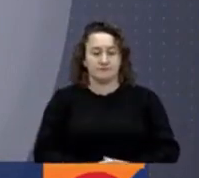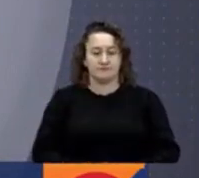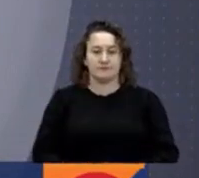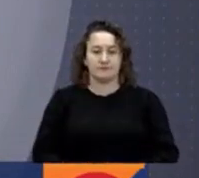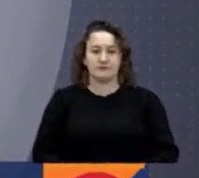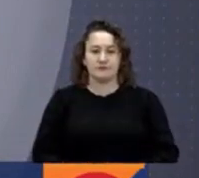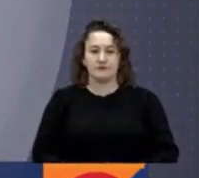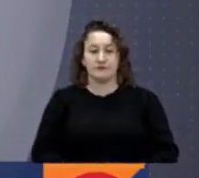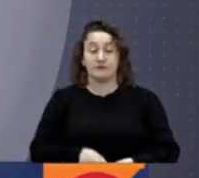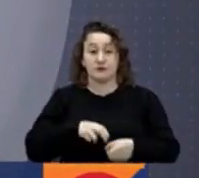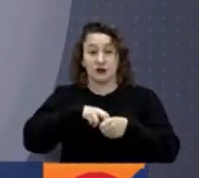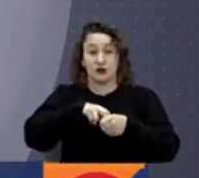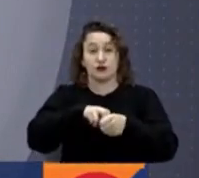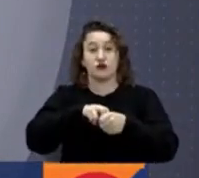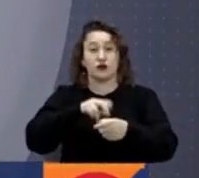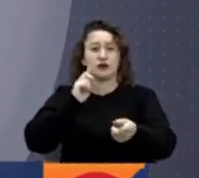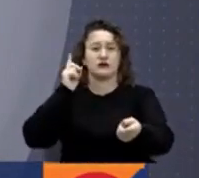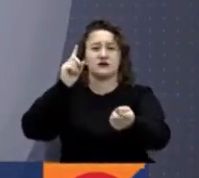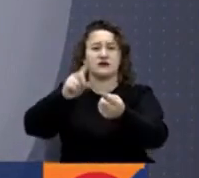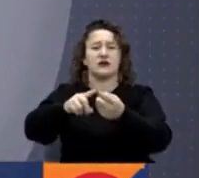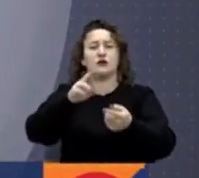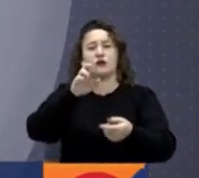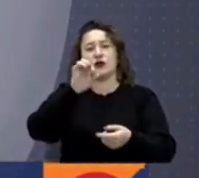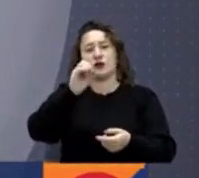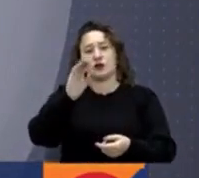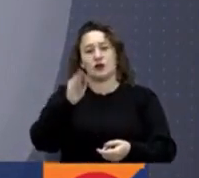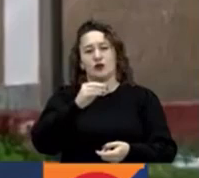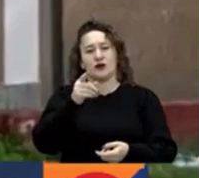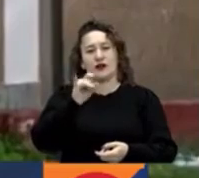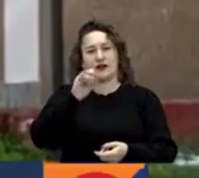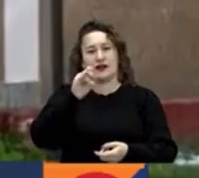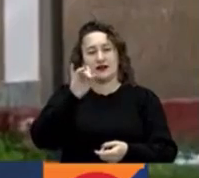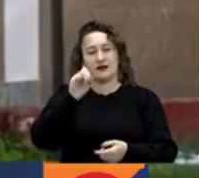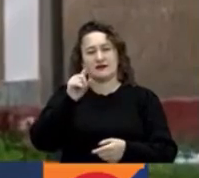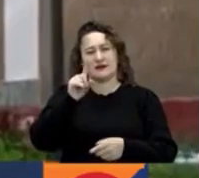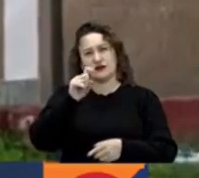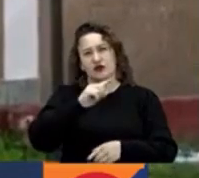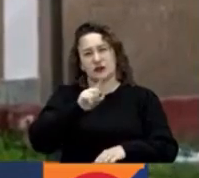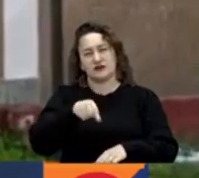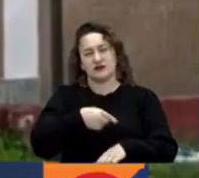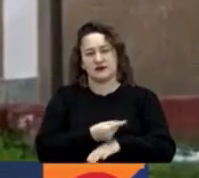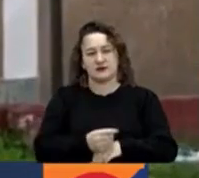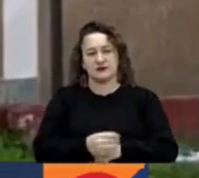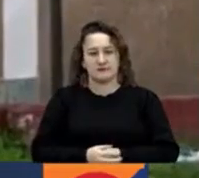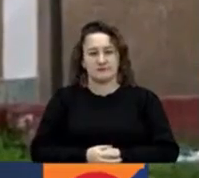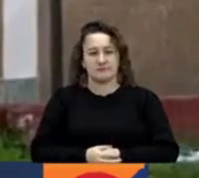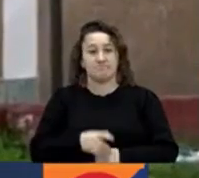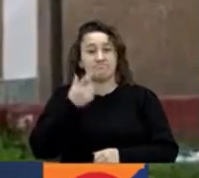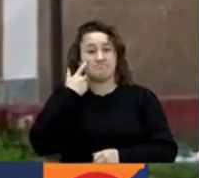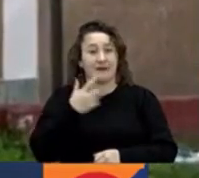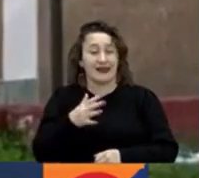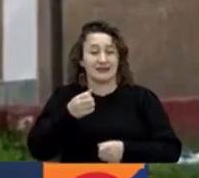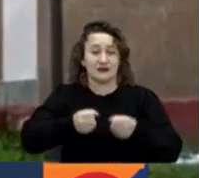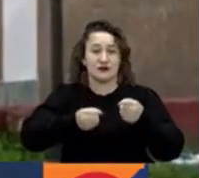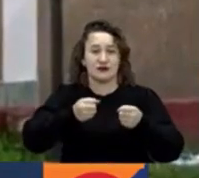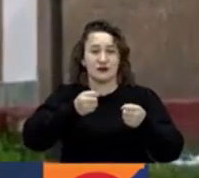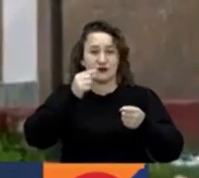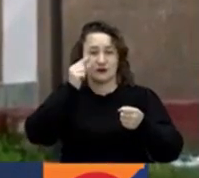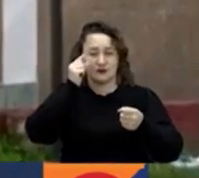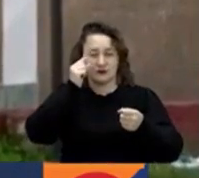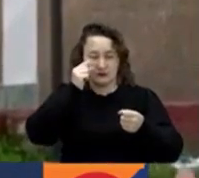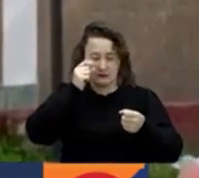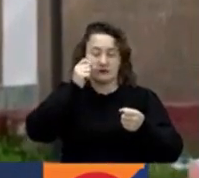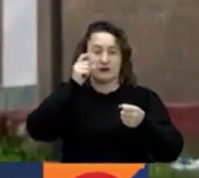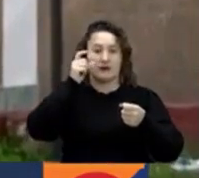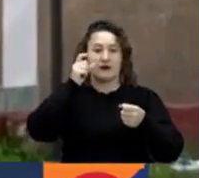como destino Puerto Gaitán, un viaje de al menos 6 horas. Posiblemente se presentó un microsueño al conductor, teniendo en cuenta que